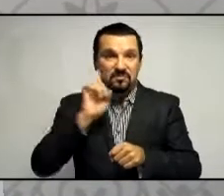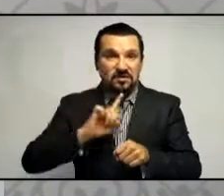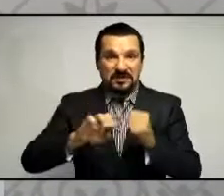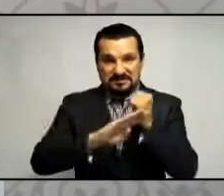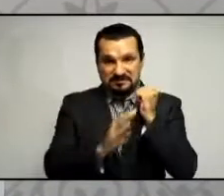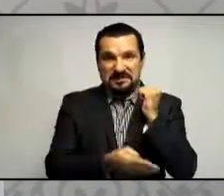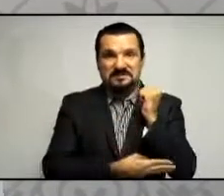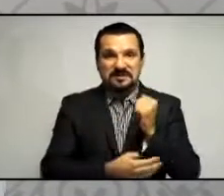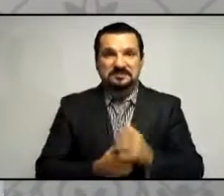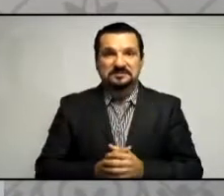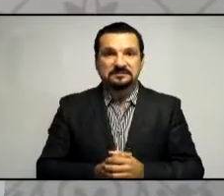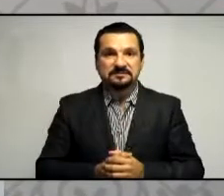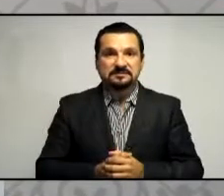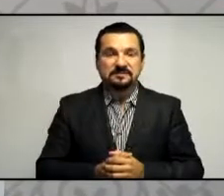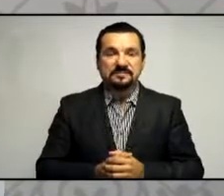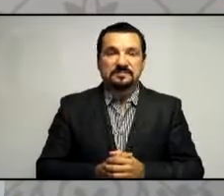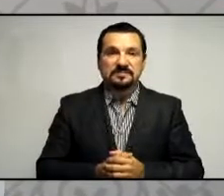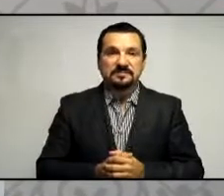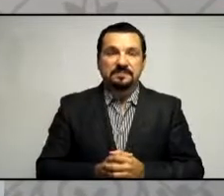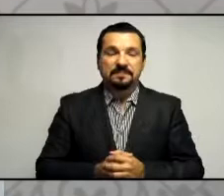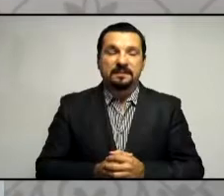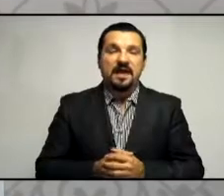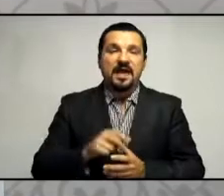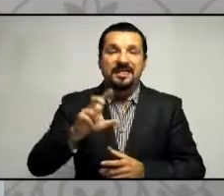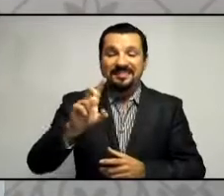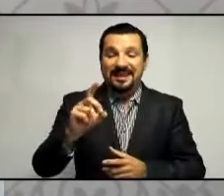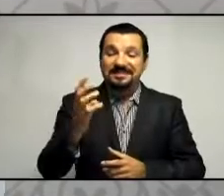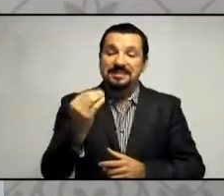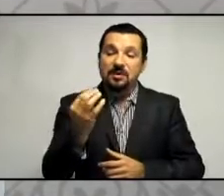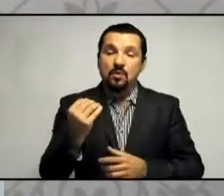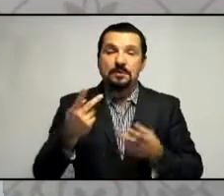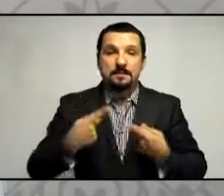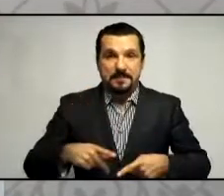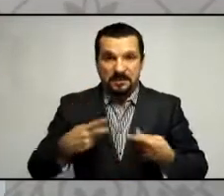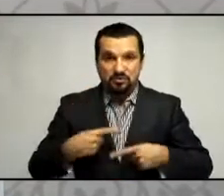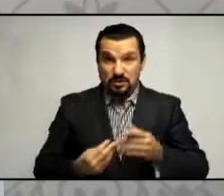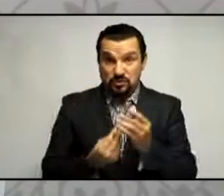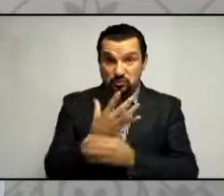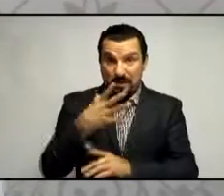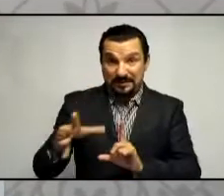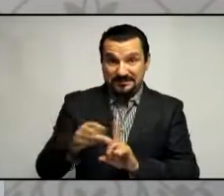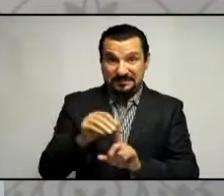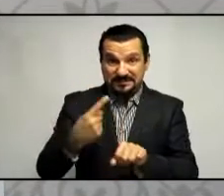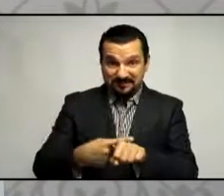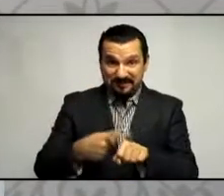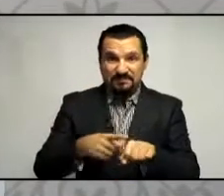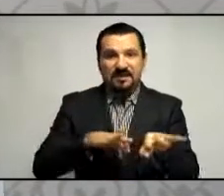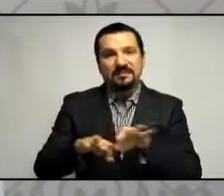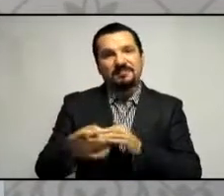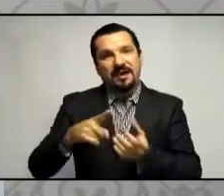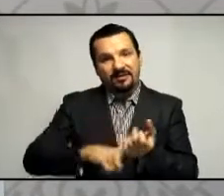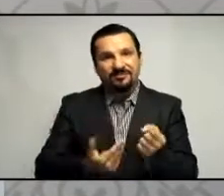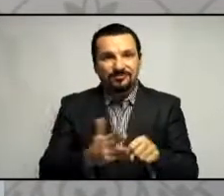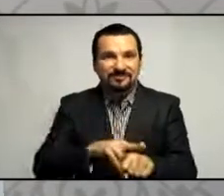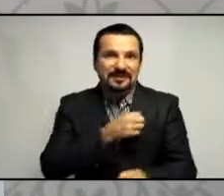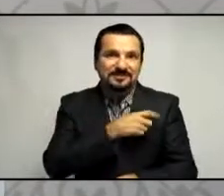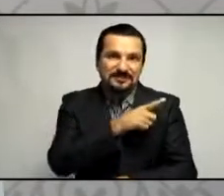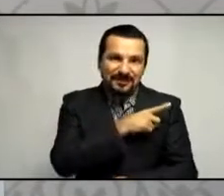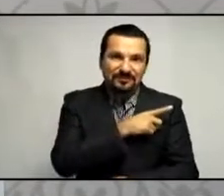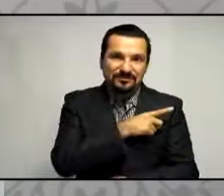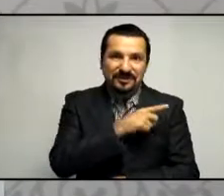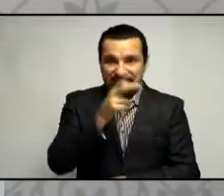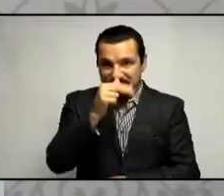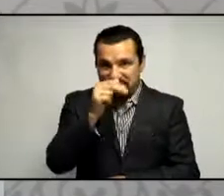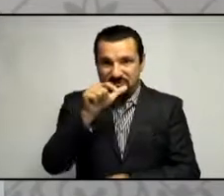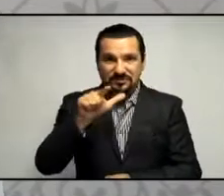embarazadas. 39 de los 287 casos ocurrieron en trabajadores de la salud. En Hermosillo